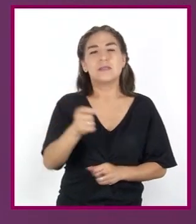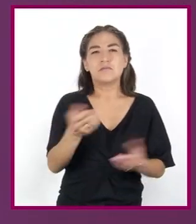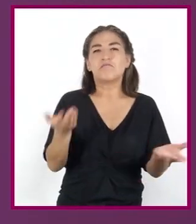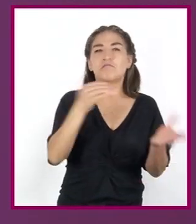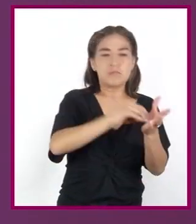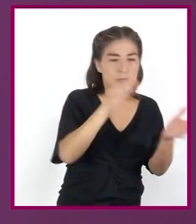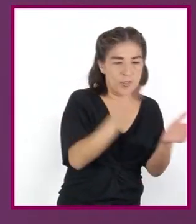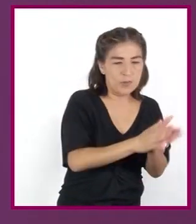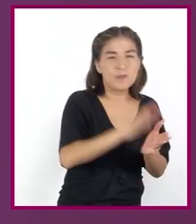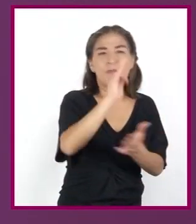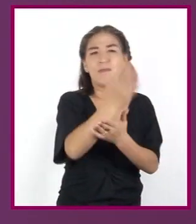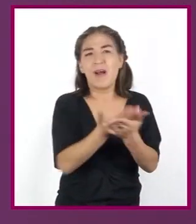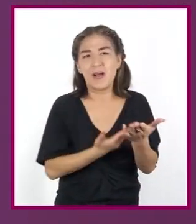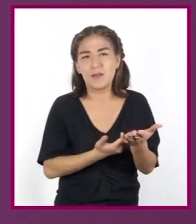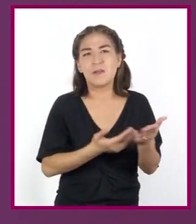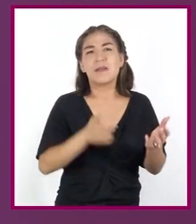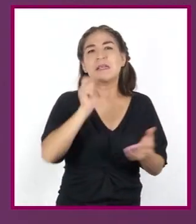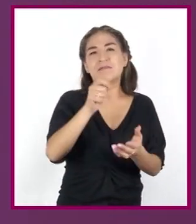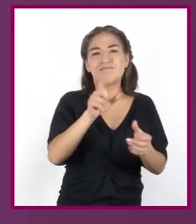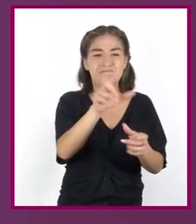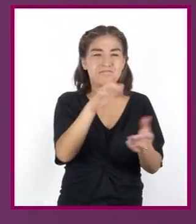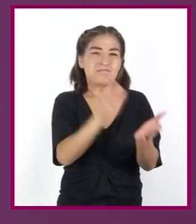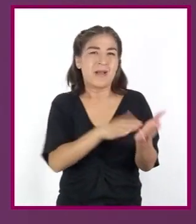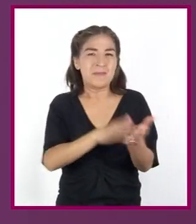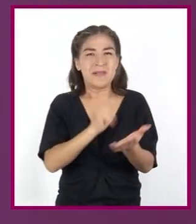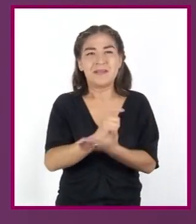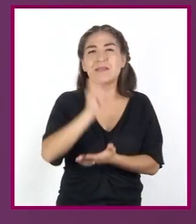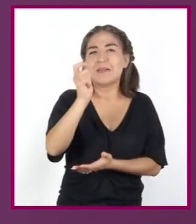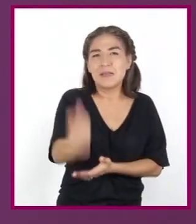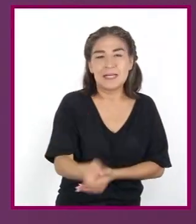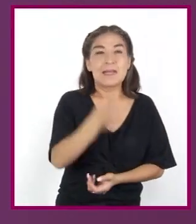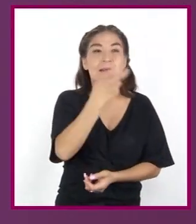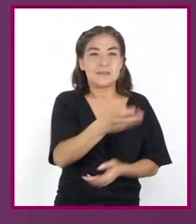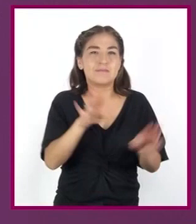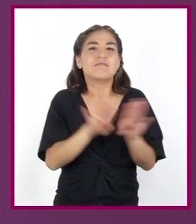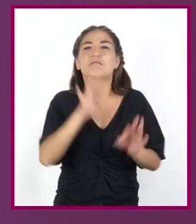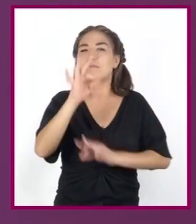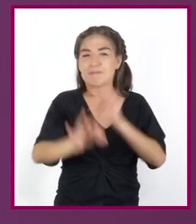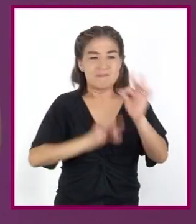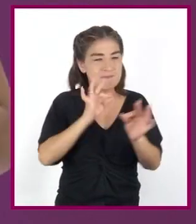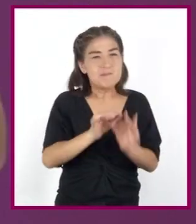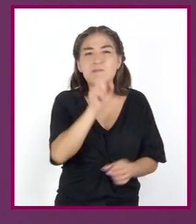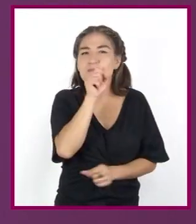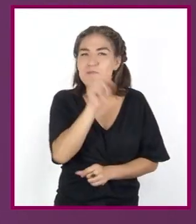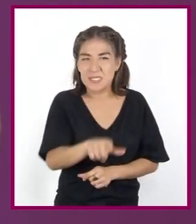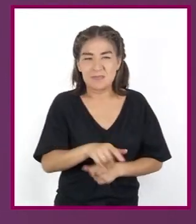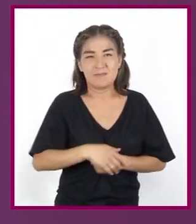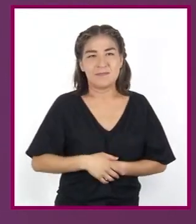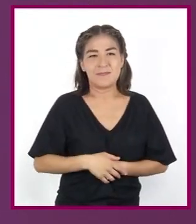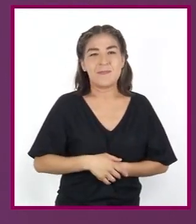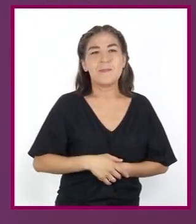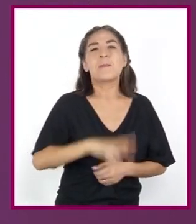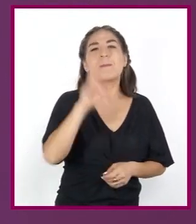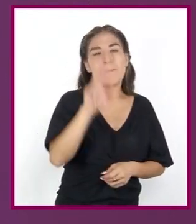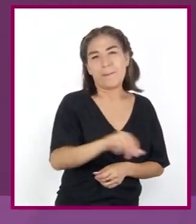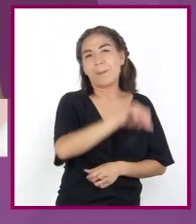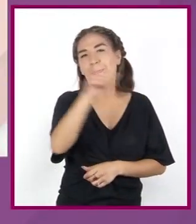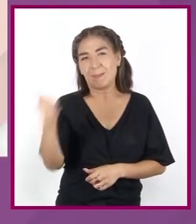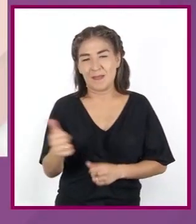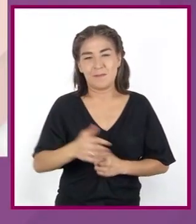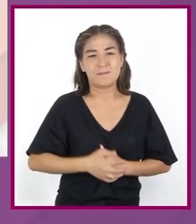notas, facturas, tickets de compra, y en todos estos cumple el mismo papel. Vayamos con el siguiente